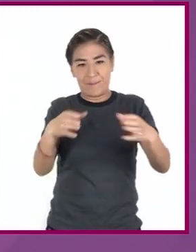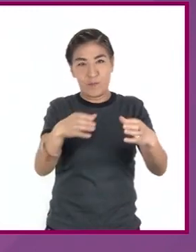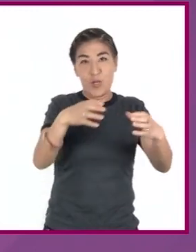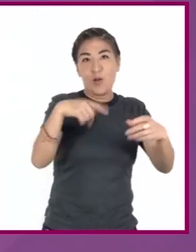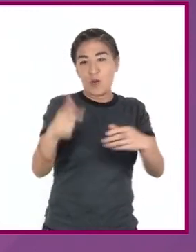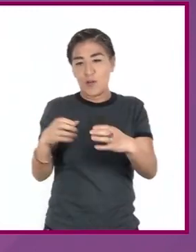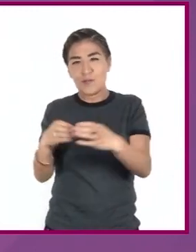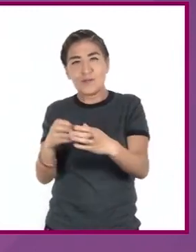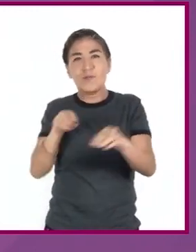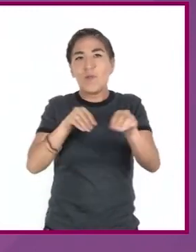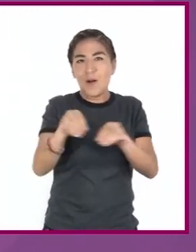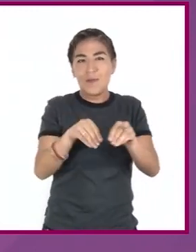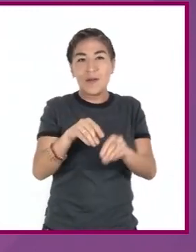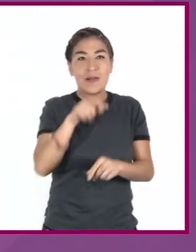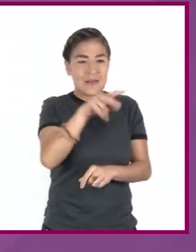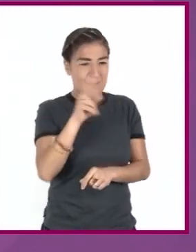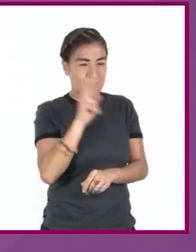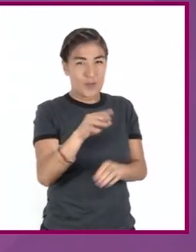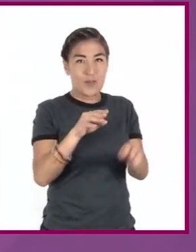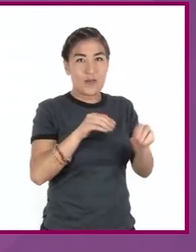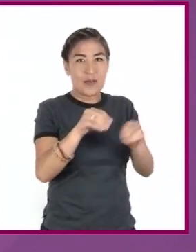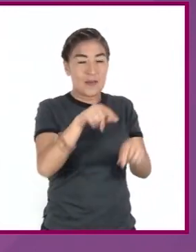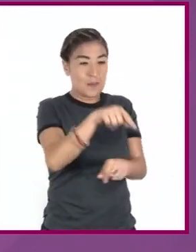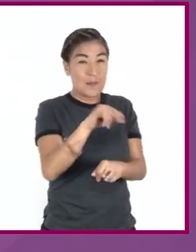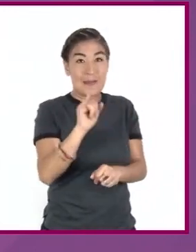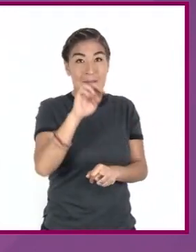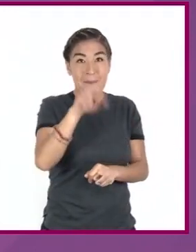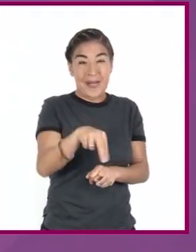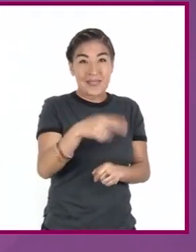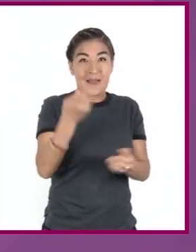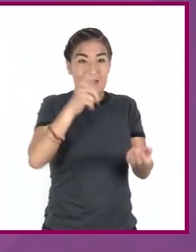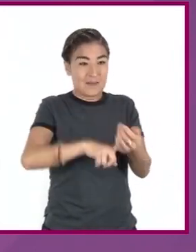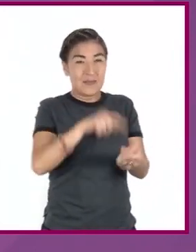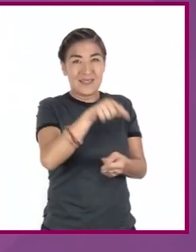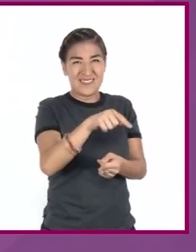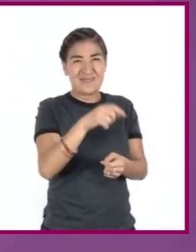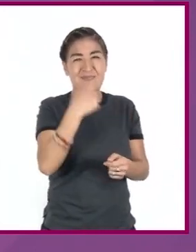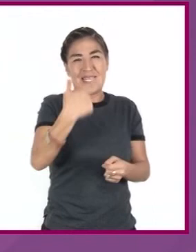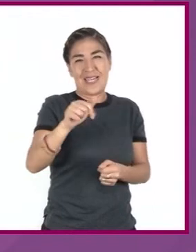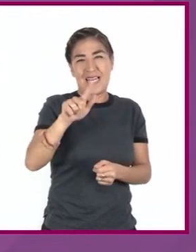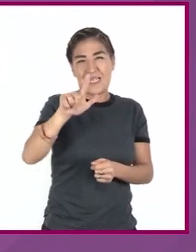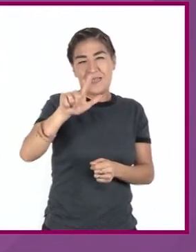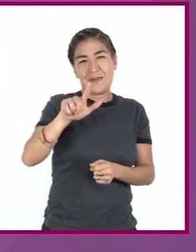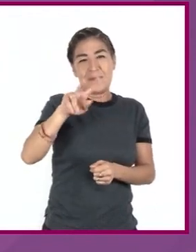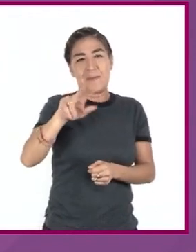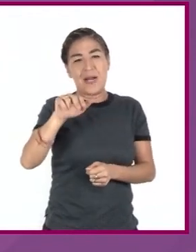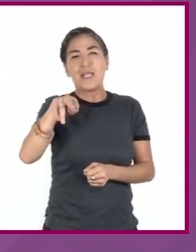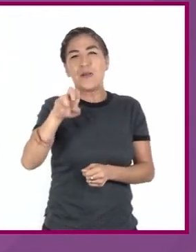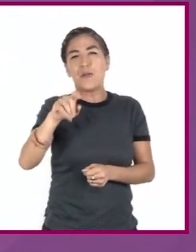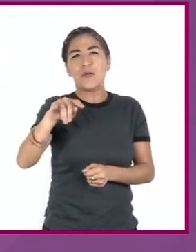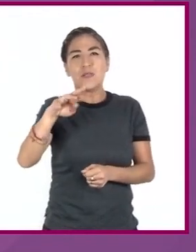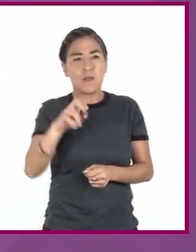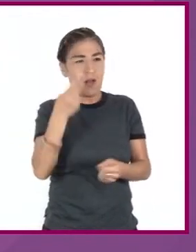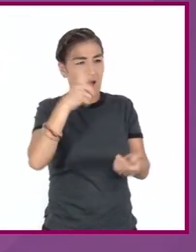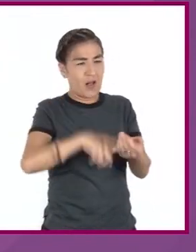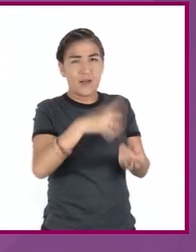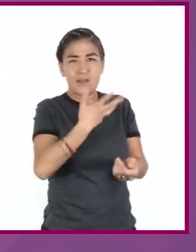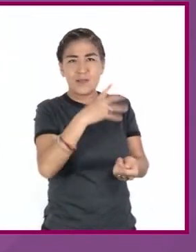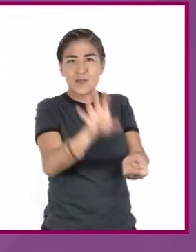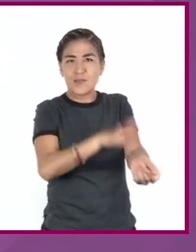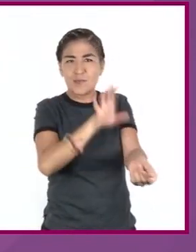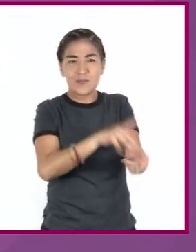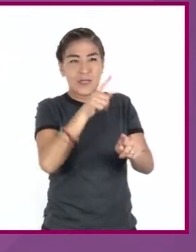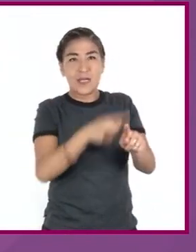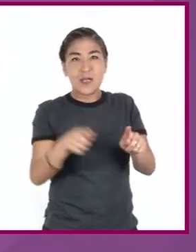Entonces fue que al estar moviendo el electroimán en el galvanómetro, pude detectar variaciones en la corriente, pero solo